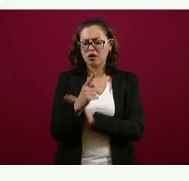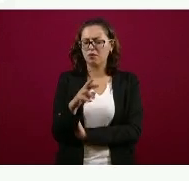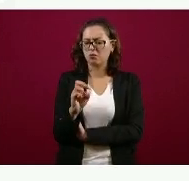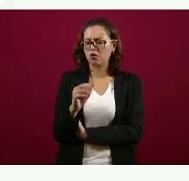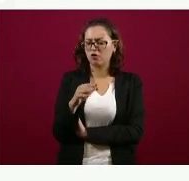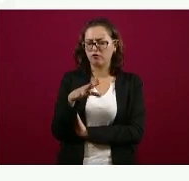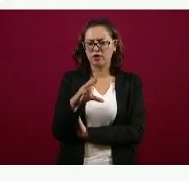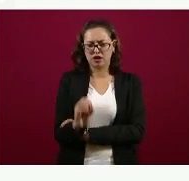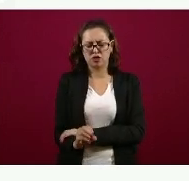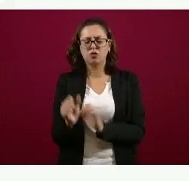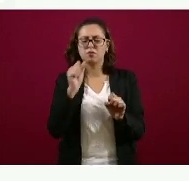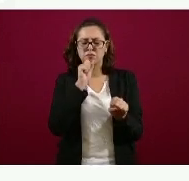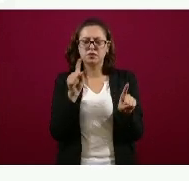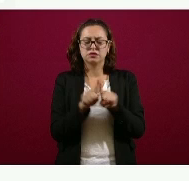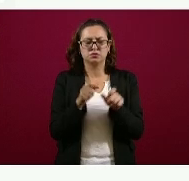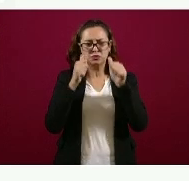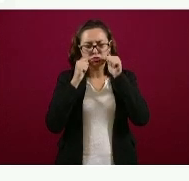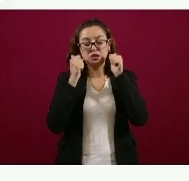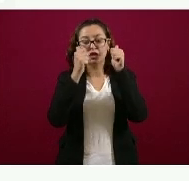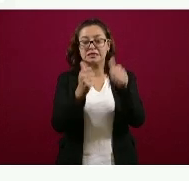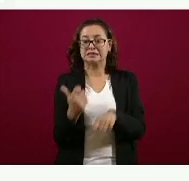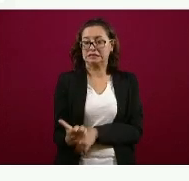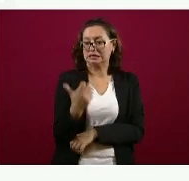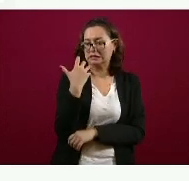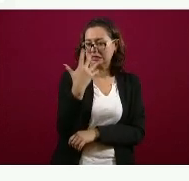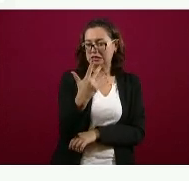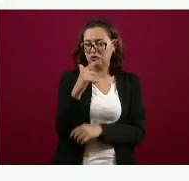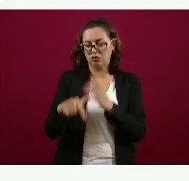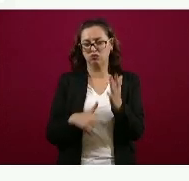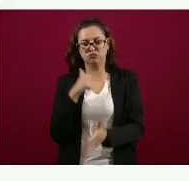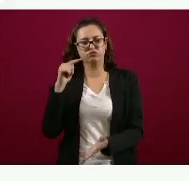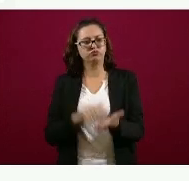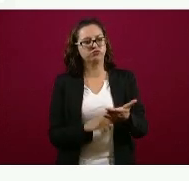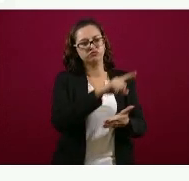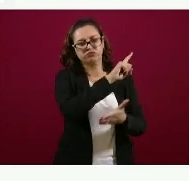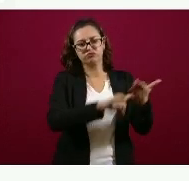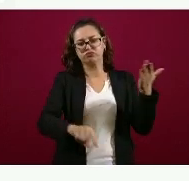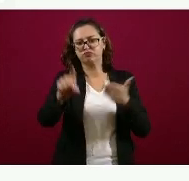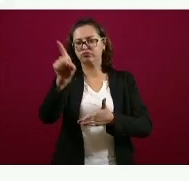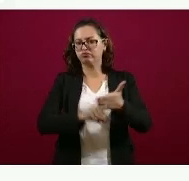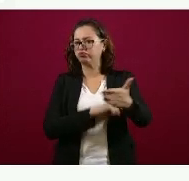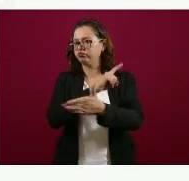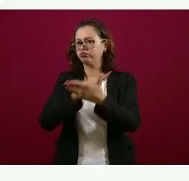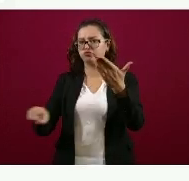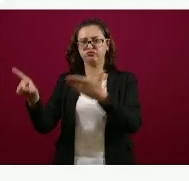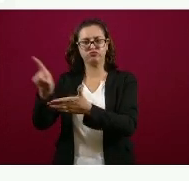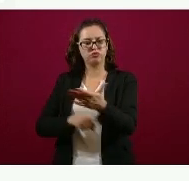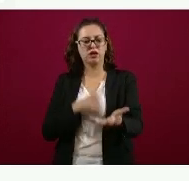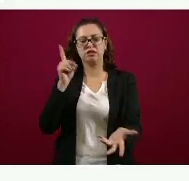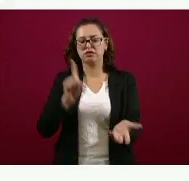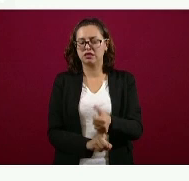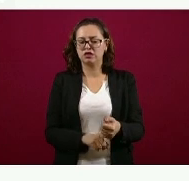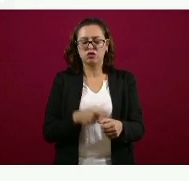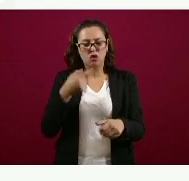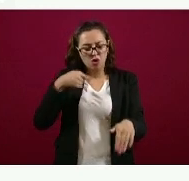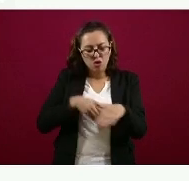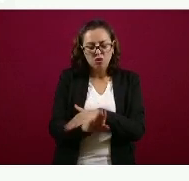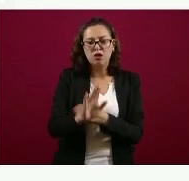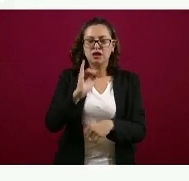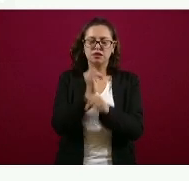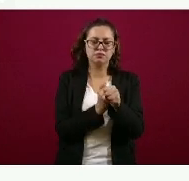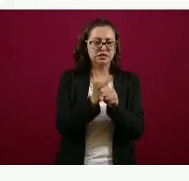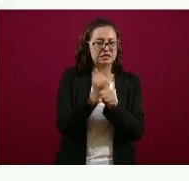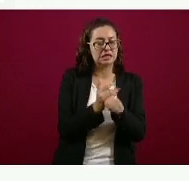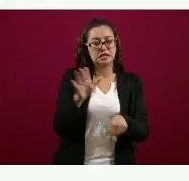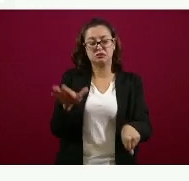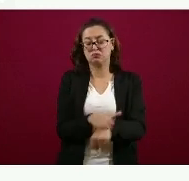cinco estaciones fueron clausuradas por la sea porque son temas de seguridad y ahí procede la clausura total de